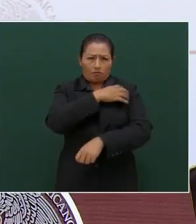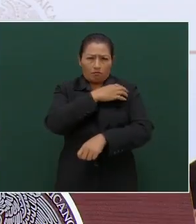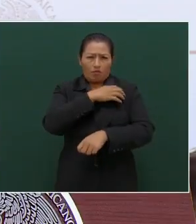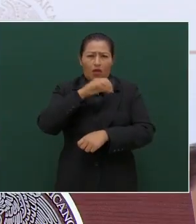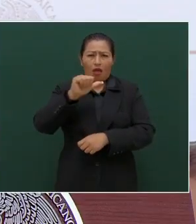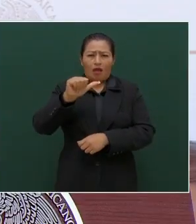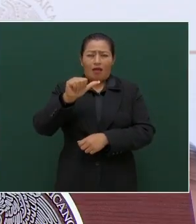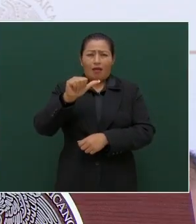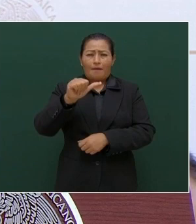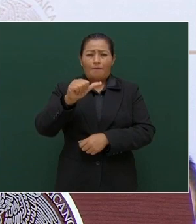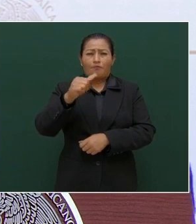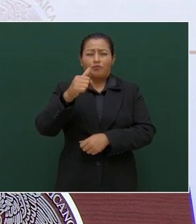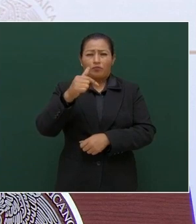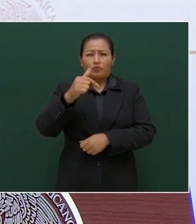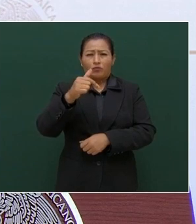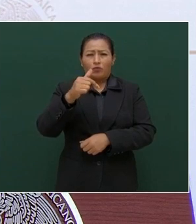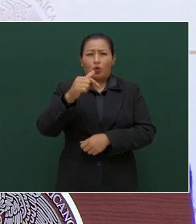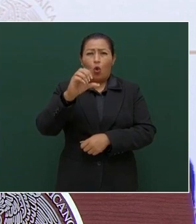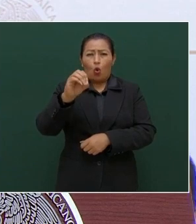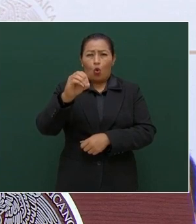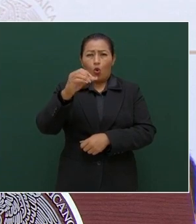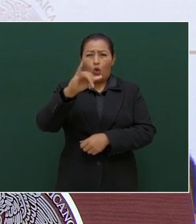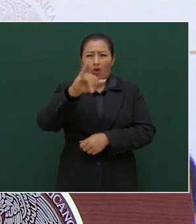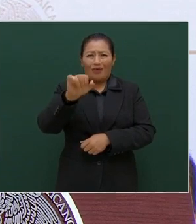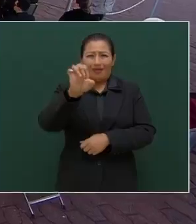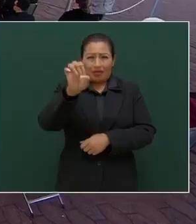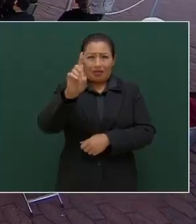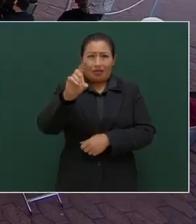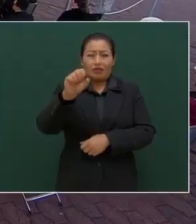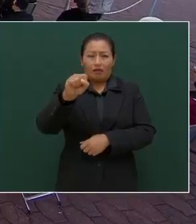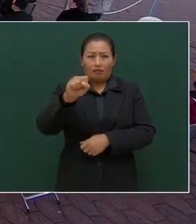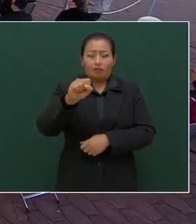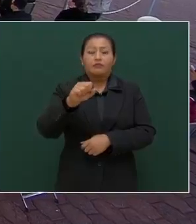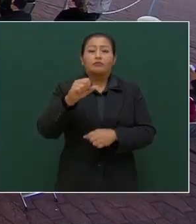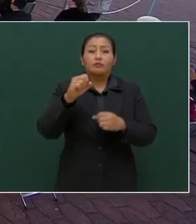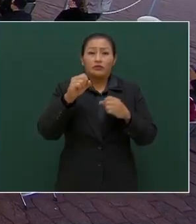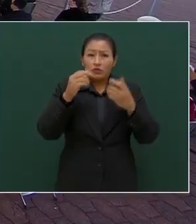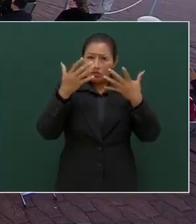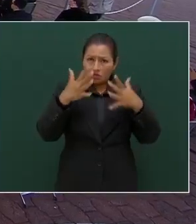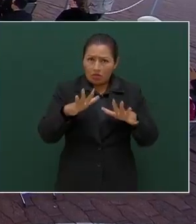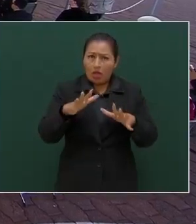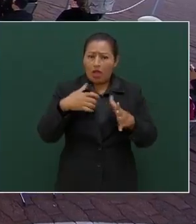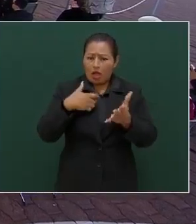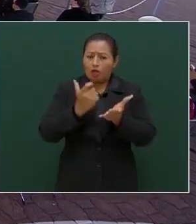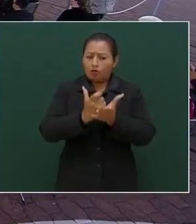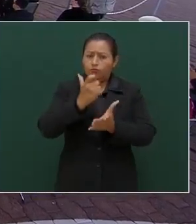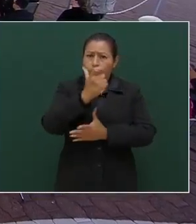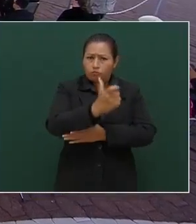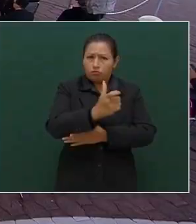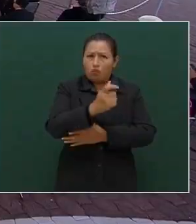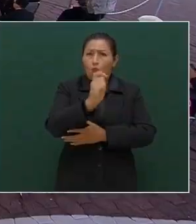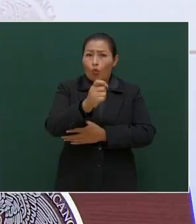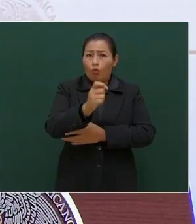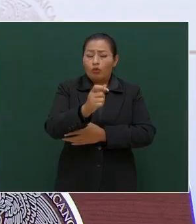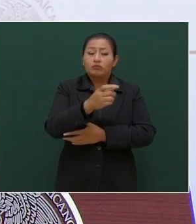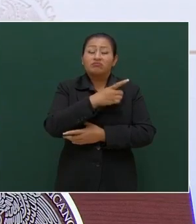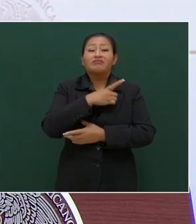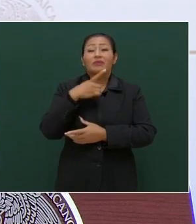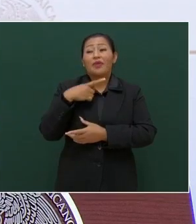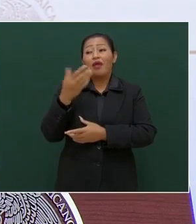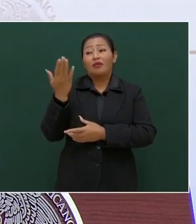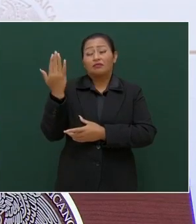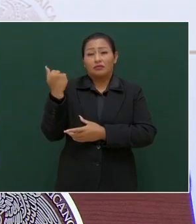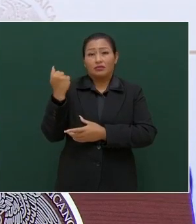y firmamos en Gobernación. Ahora, también decir que ya hubo un pago de adeudos que se tenían por